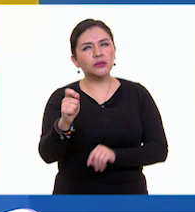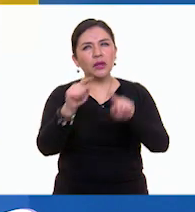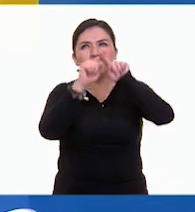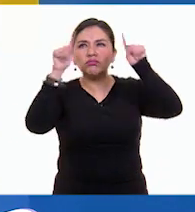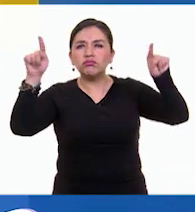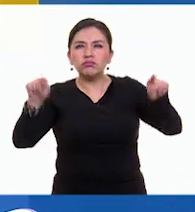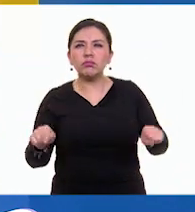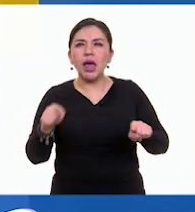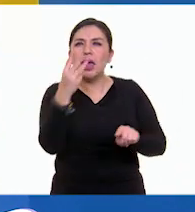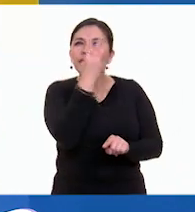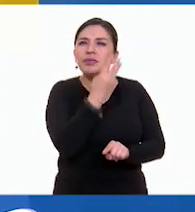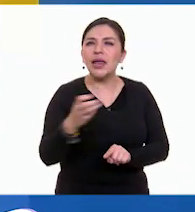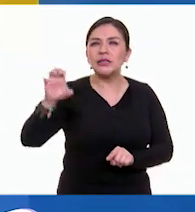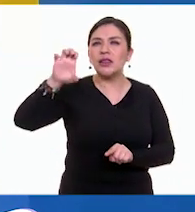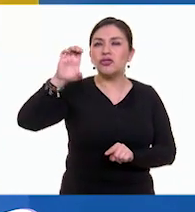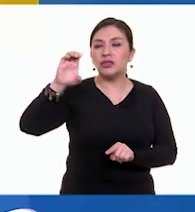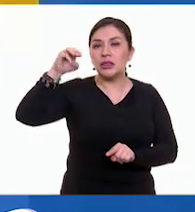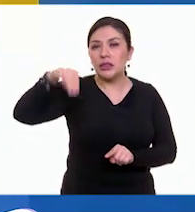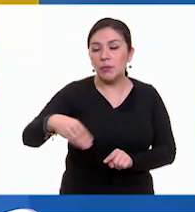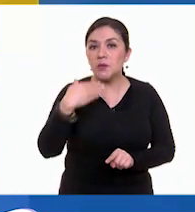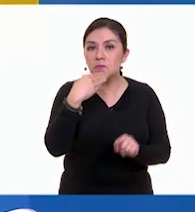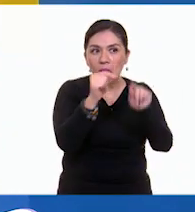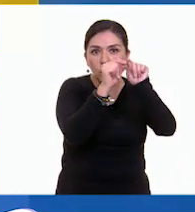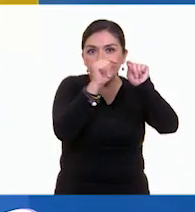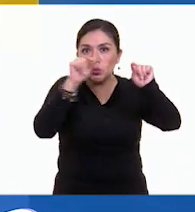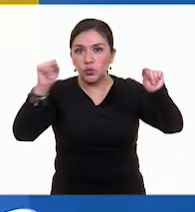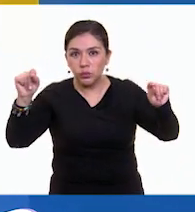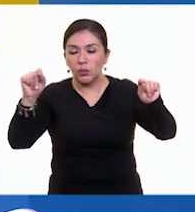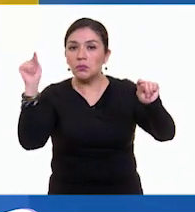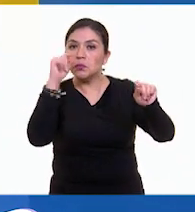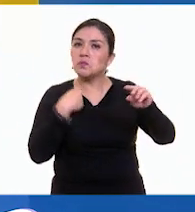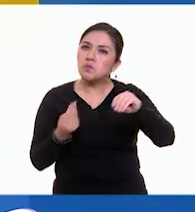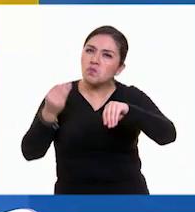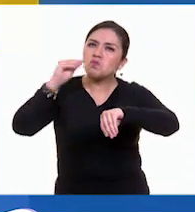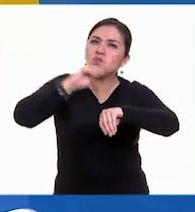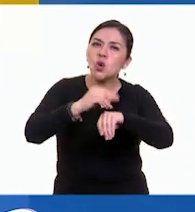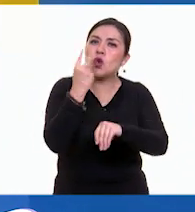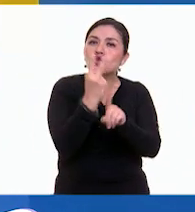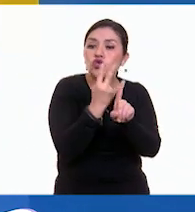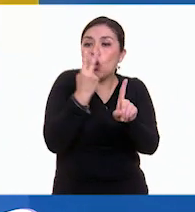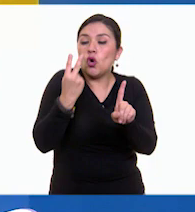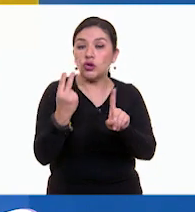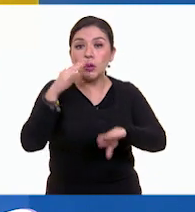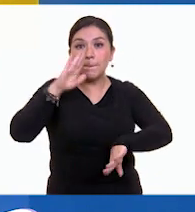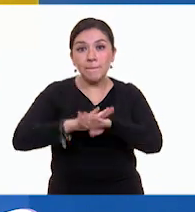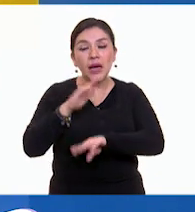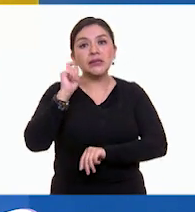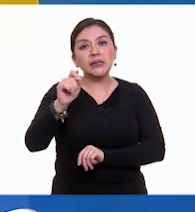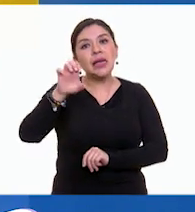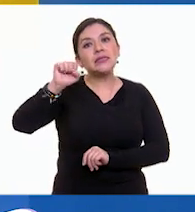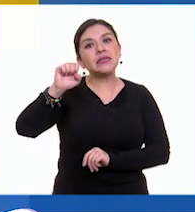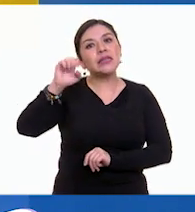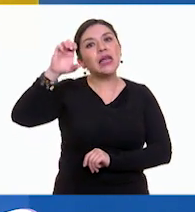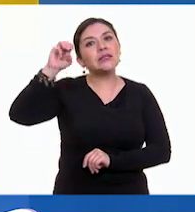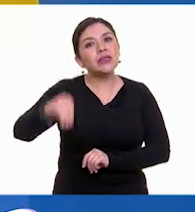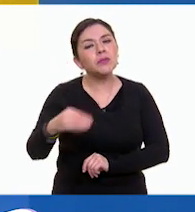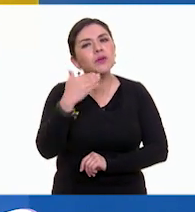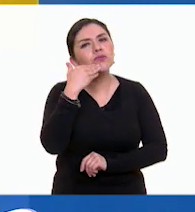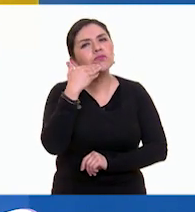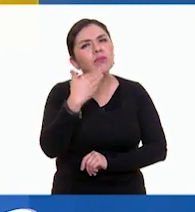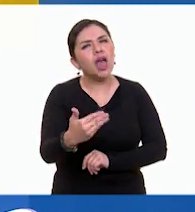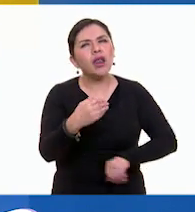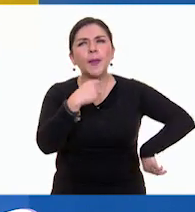cubiertos 300 centímetros de largo. Y si agrego 2 losetas más, cubriría 60 centímetros